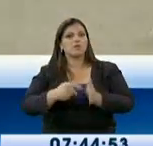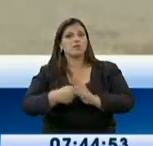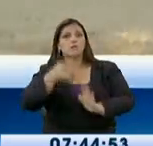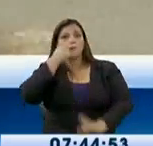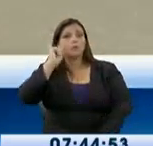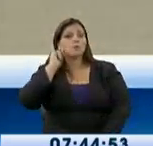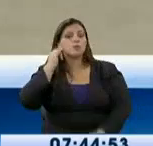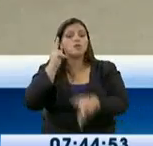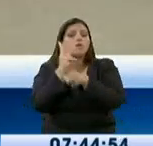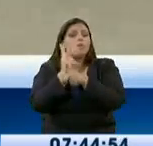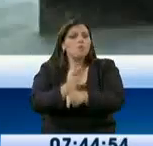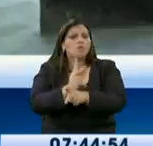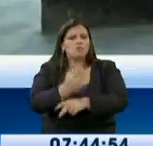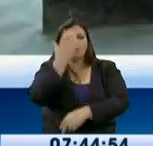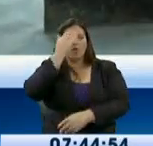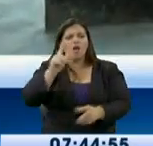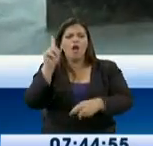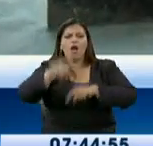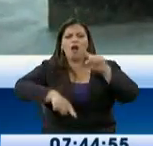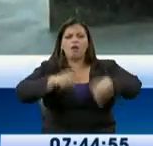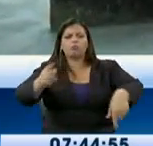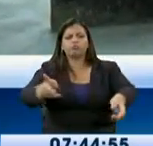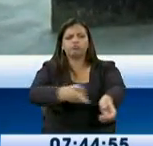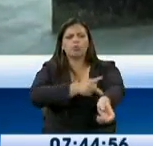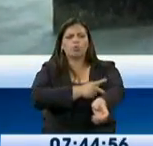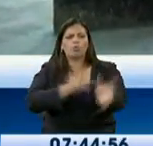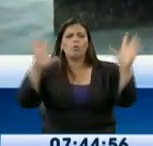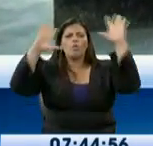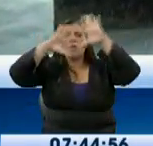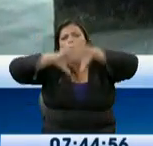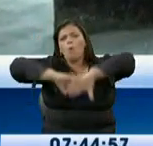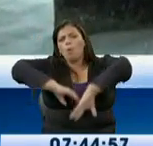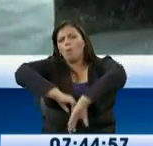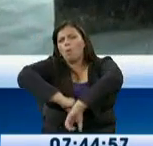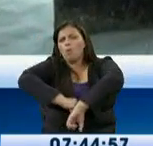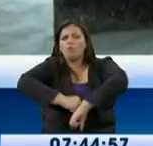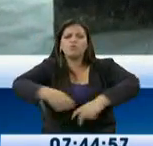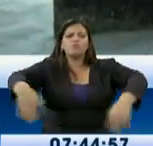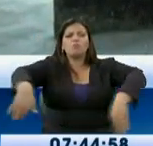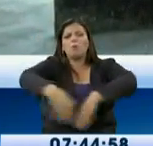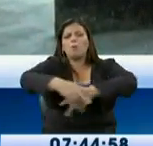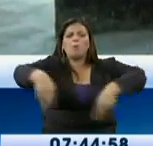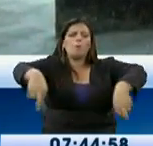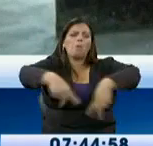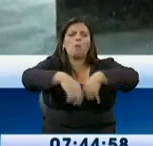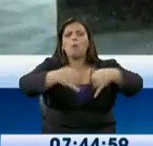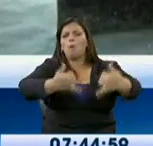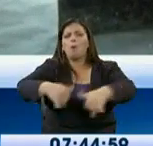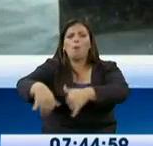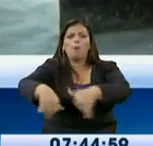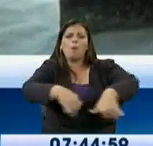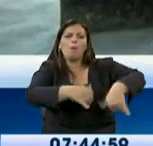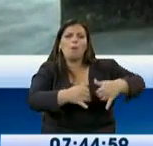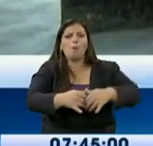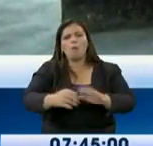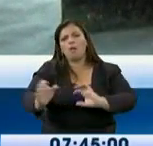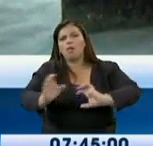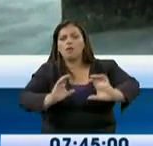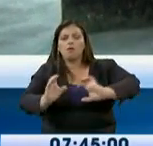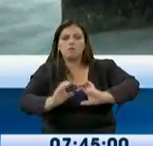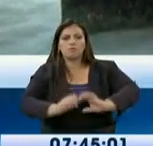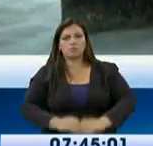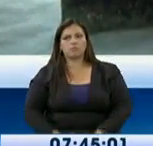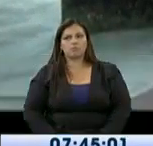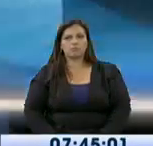hasta altas horas de la noche. Hemos hecho la socialización y está bien visto, especialmente por los padres de familia, aunque no